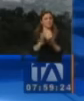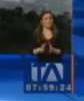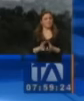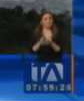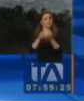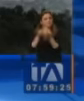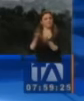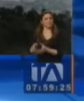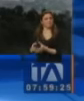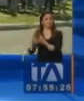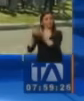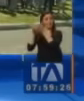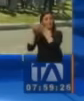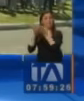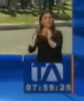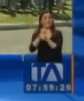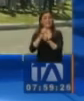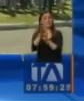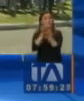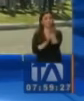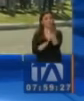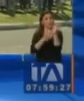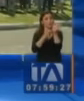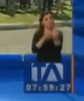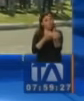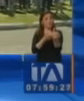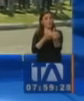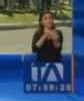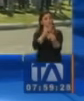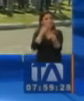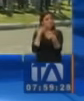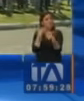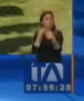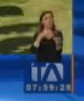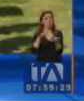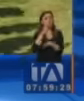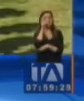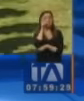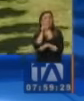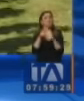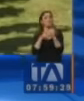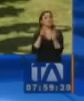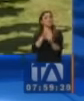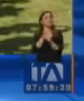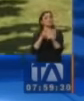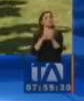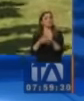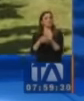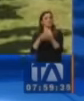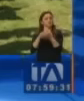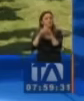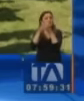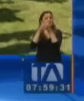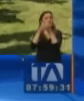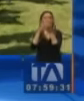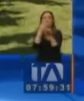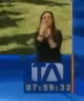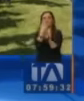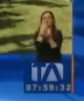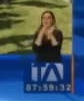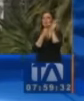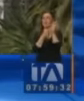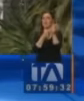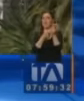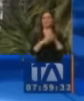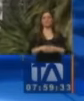pueden convertirse, si es que se genera un proyecto de mejoramiento del espacio público, puede ser que esas torres sean espacios públicos interesantes,